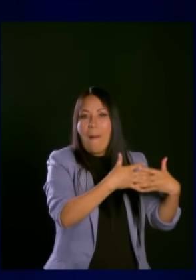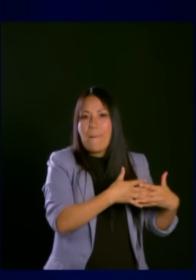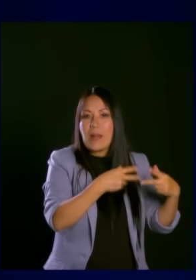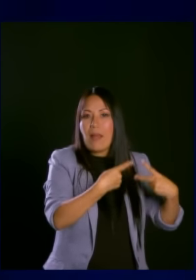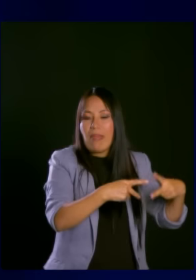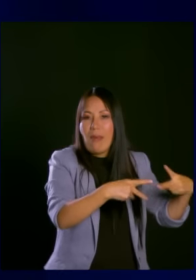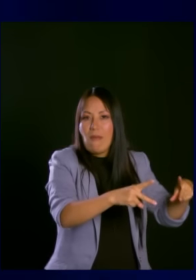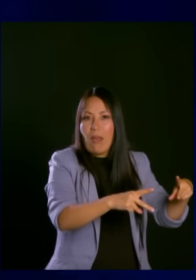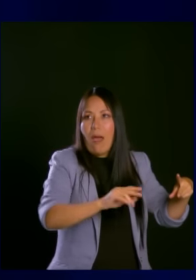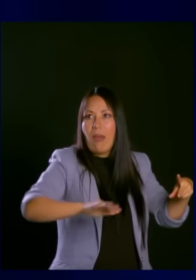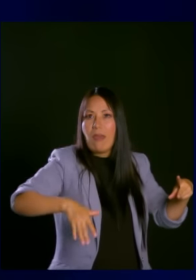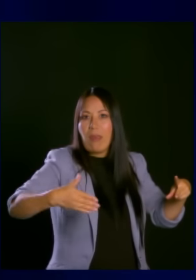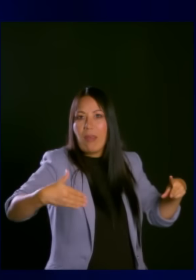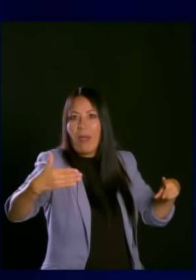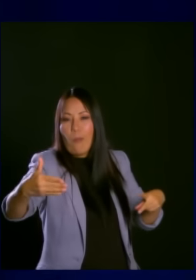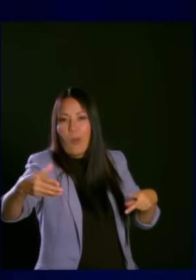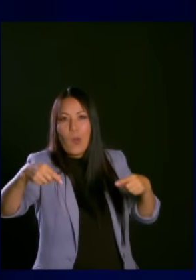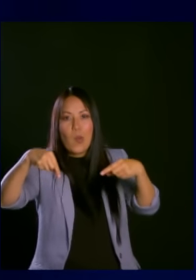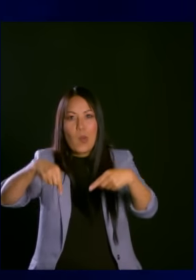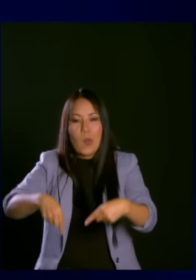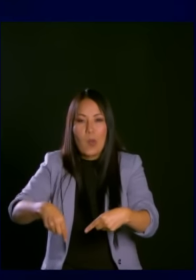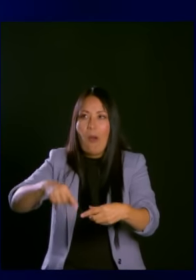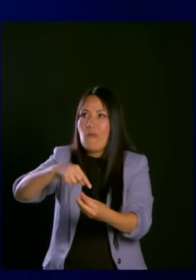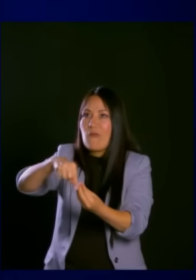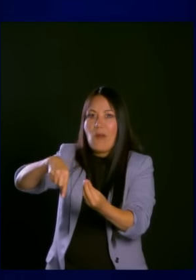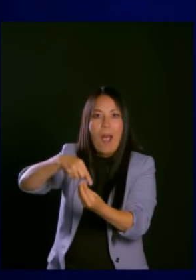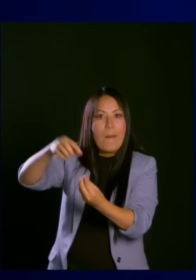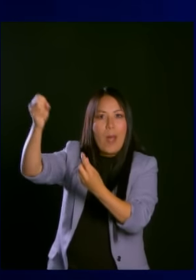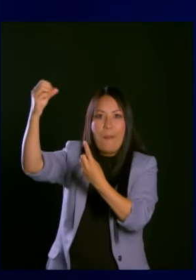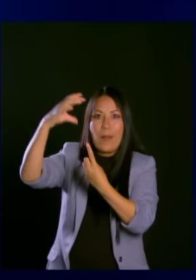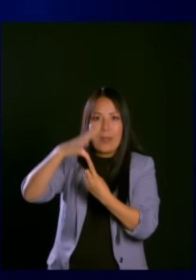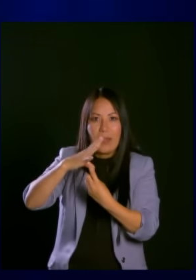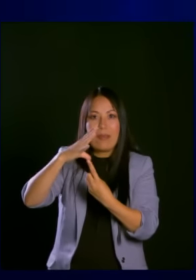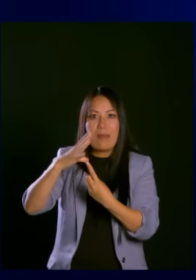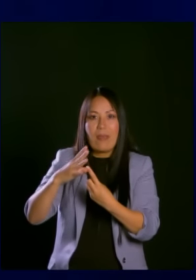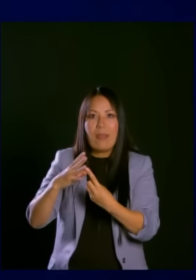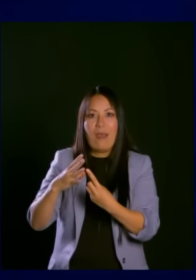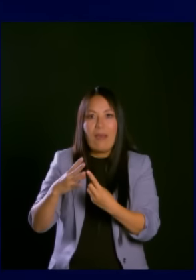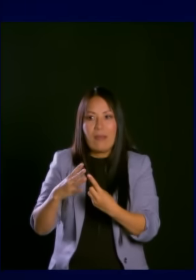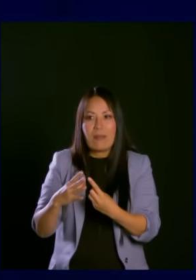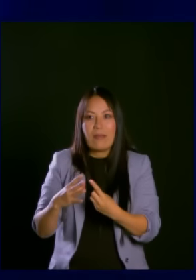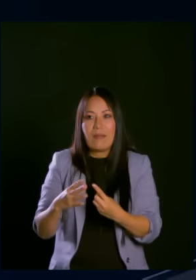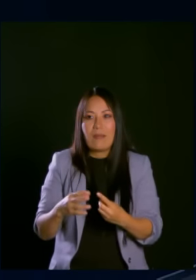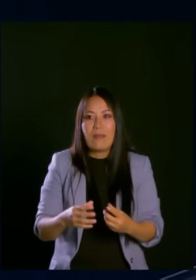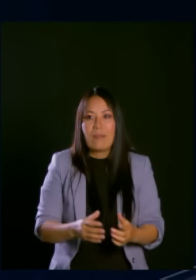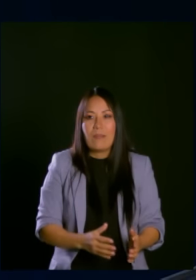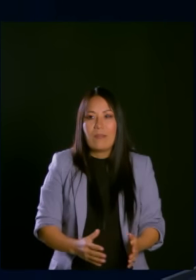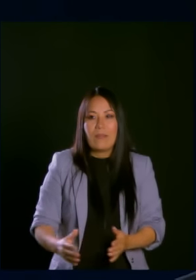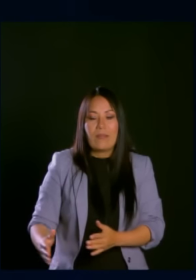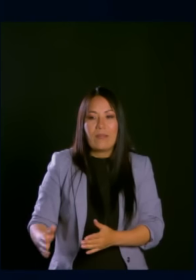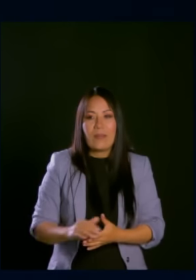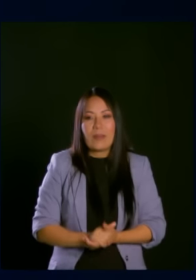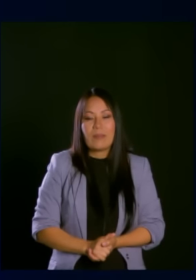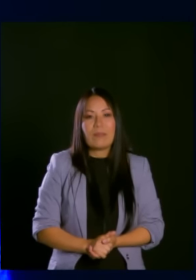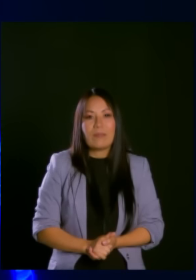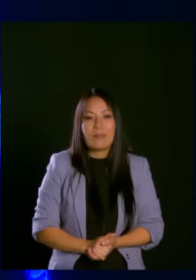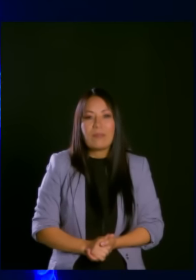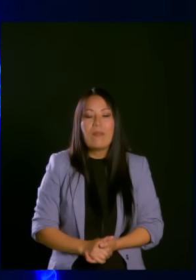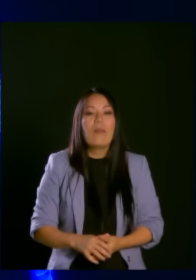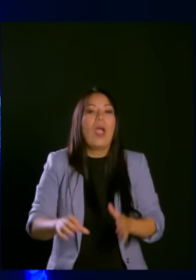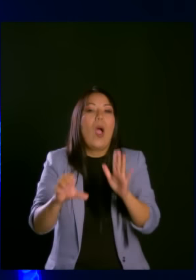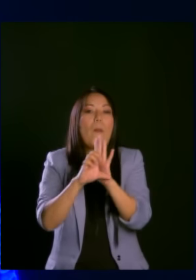está bendecida, familias tienen empleo. Les contaba a ustedes el emprendimiento que hicimos nosotros como Casa de Dios, porque fue un